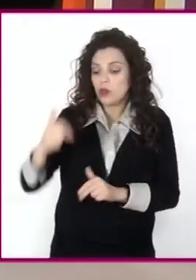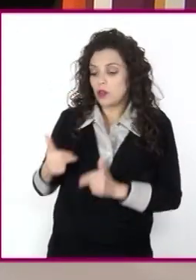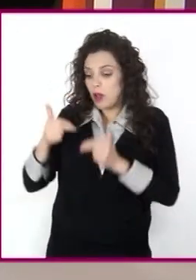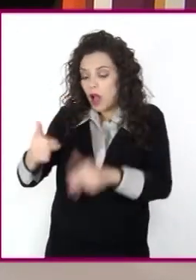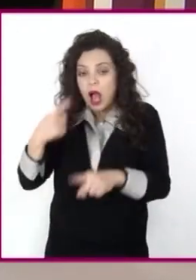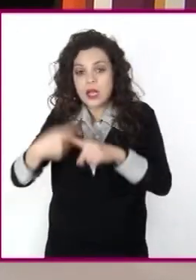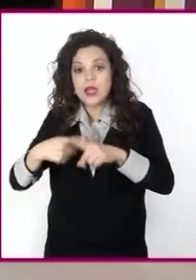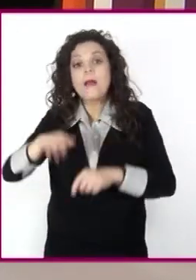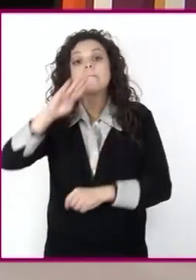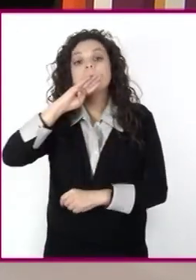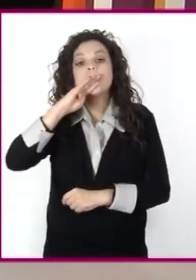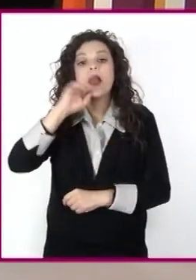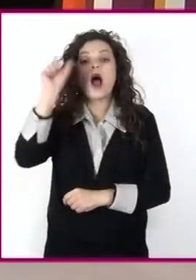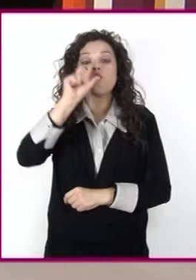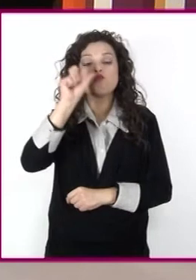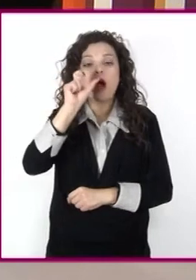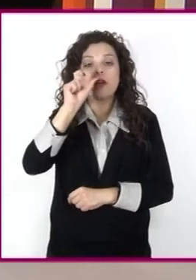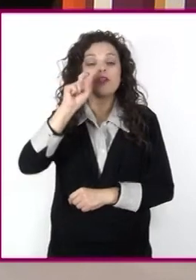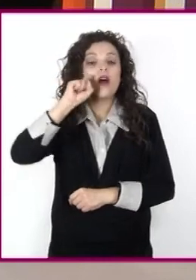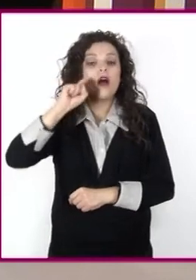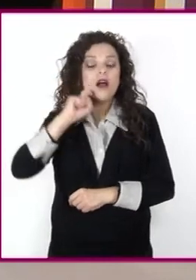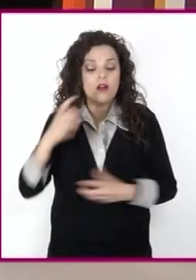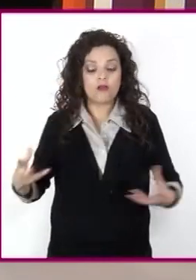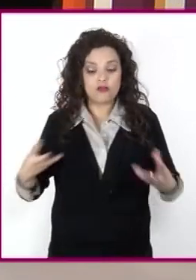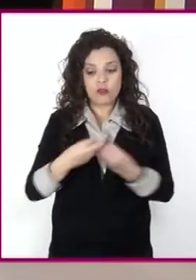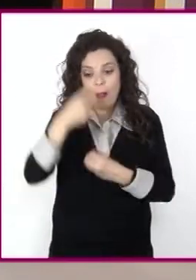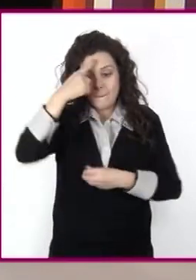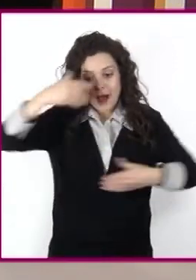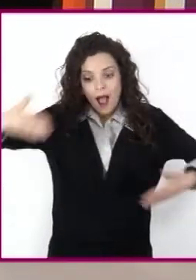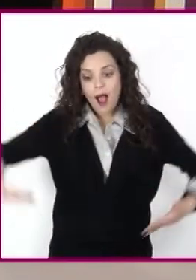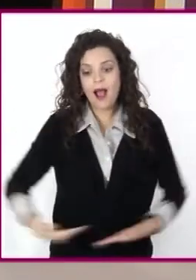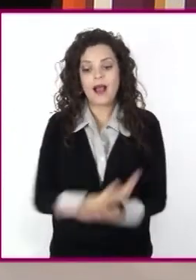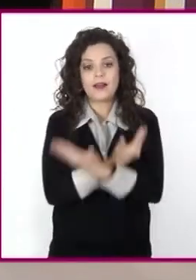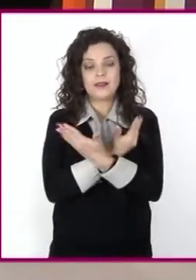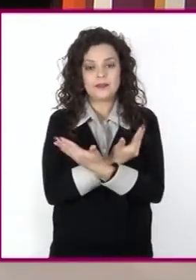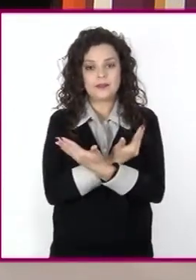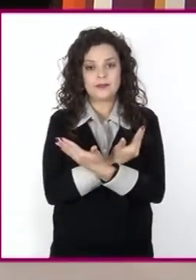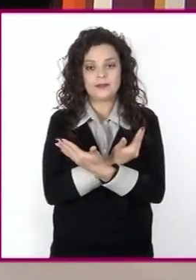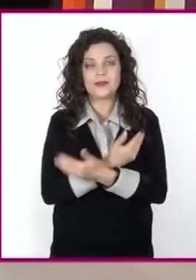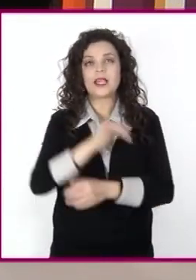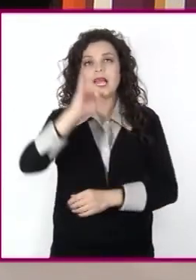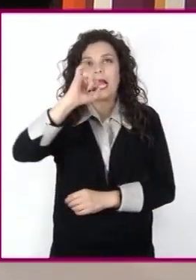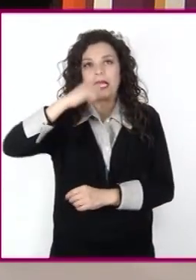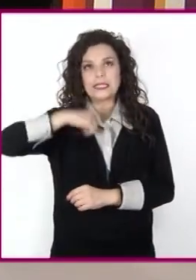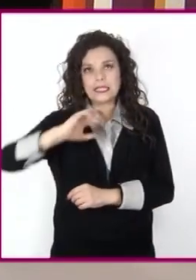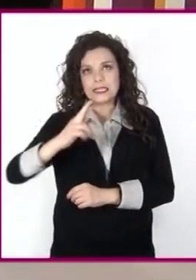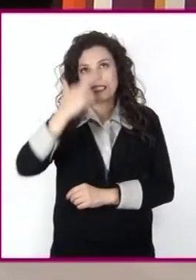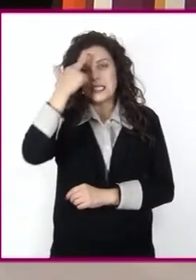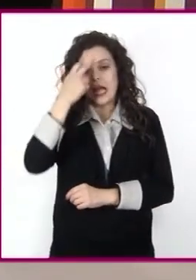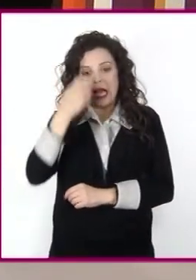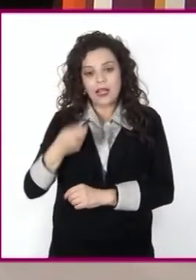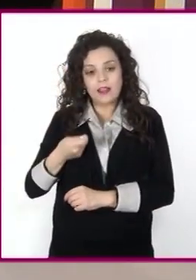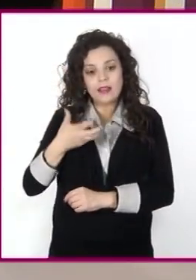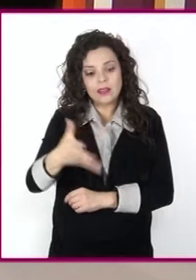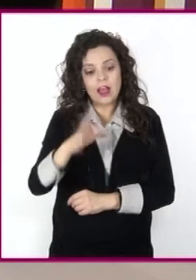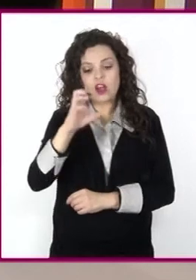la fecundación. Claro, ya lo recuerdo. A estos cromosomas se le denominan cromosomas homólogos, ya